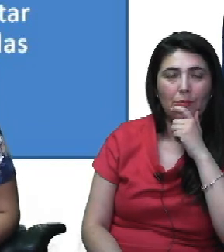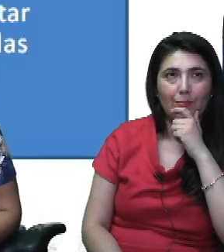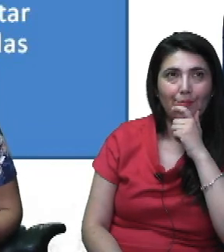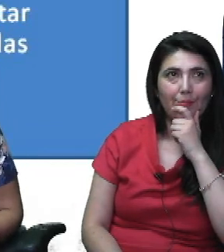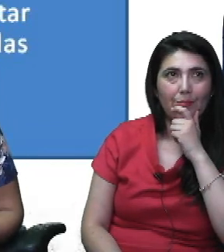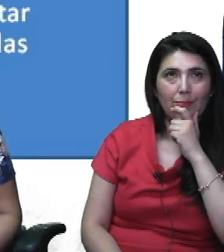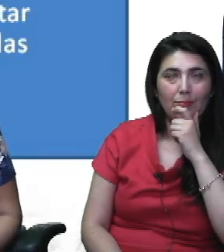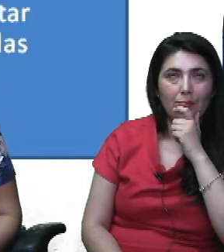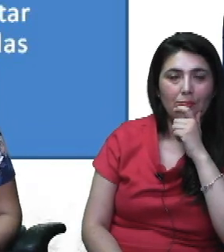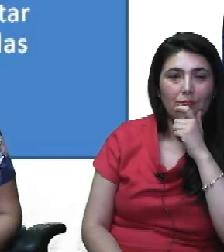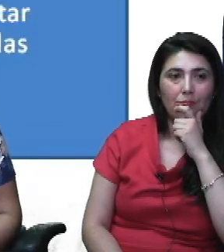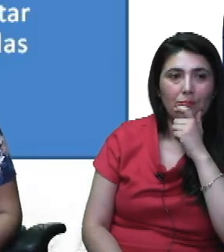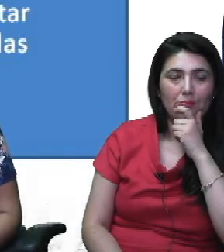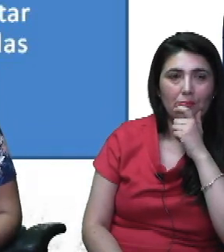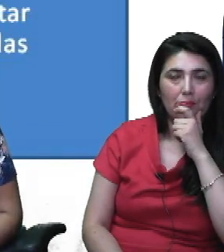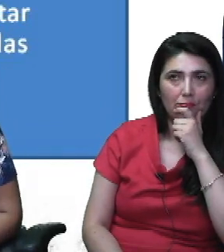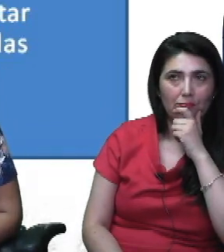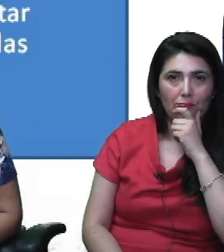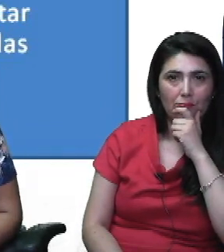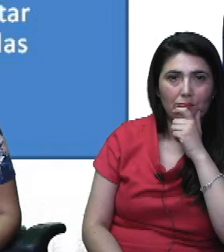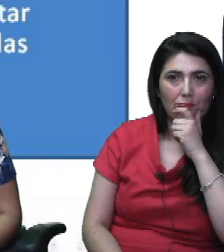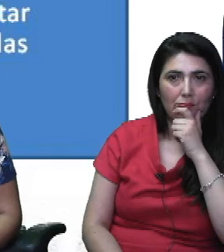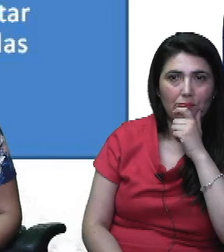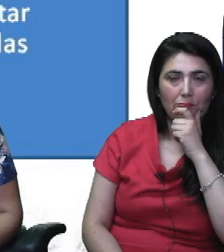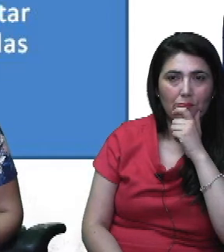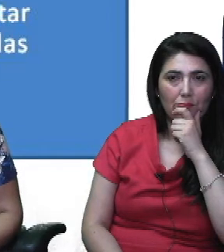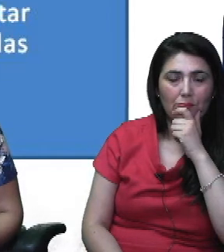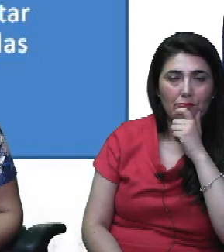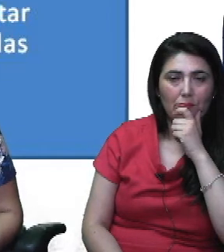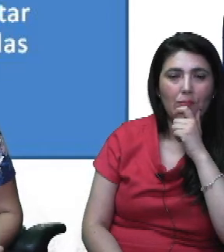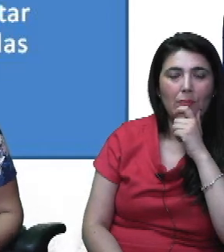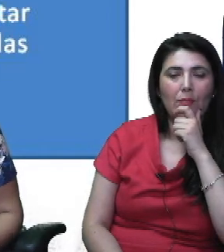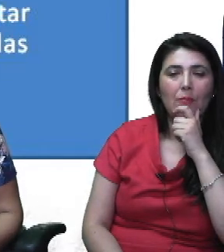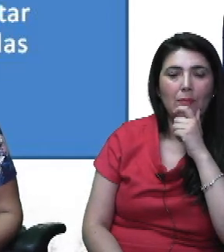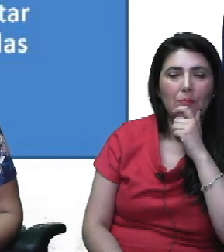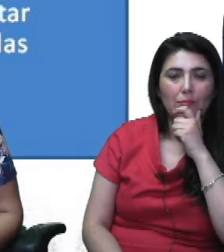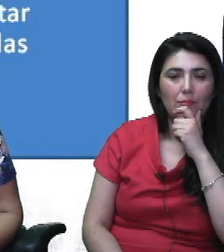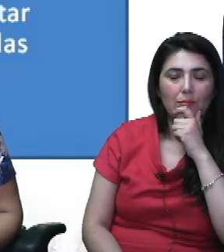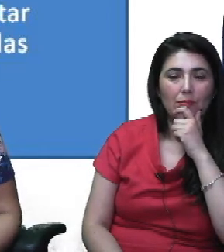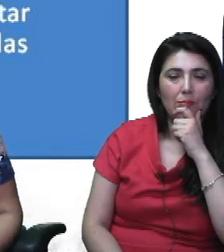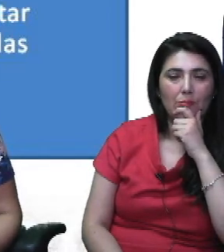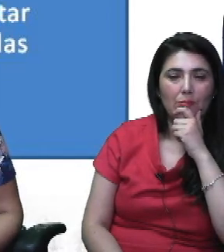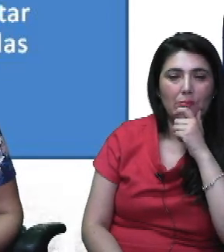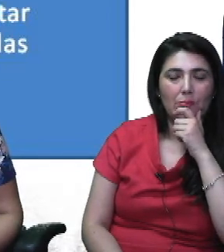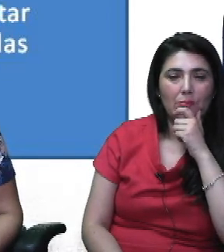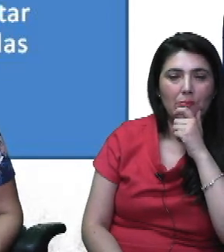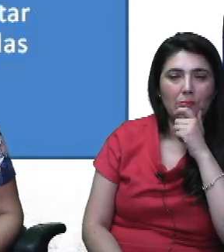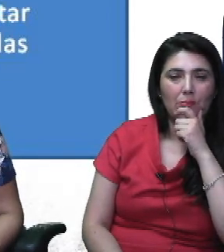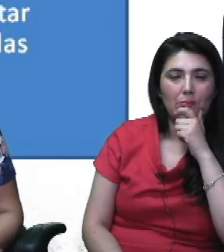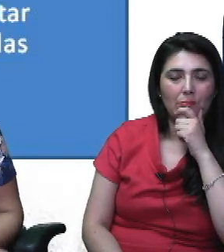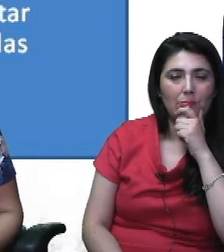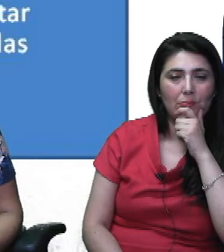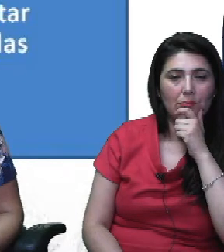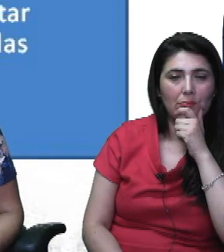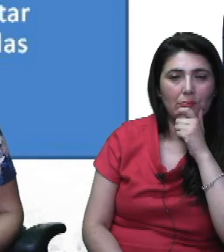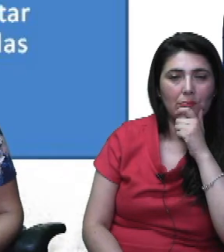El siguiente principio tiene que ver con poder reconocer y aprovechar los recursos y capacidades que ya están disponibles en la comunidad, ¿ya?, y en